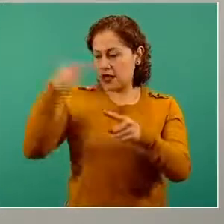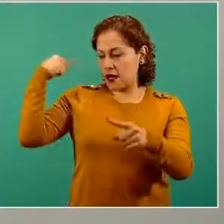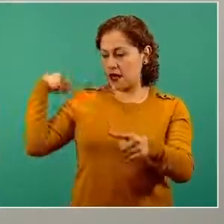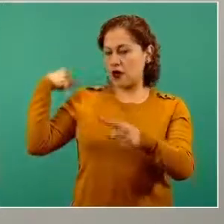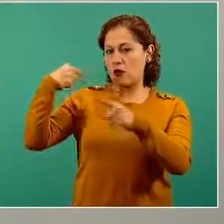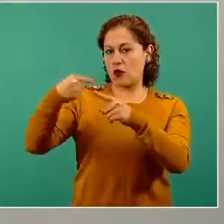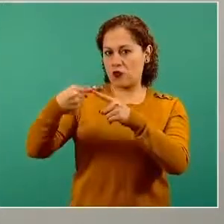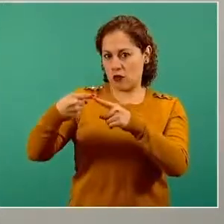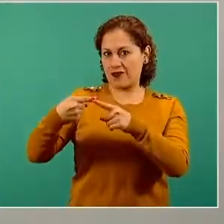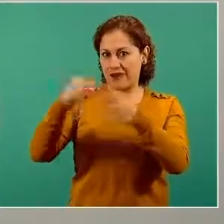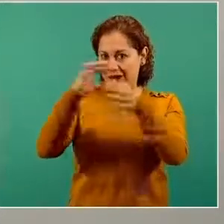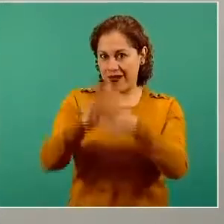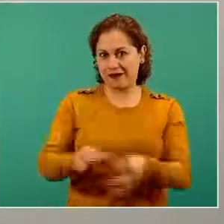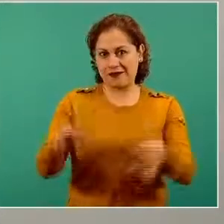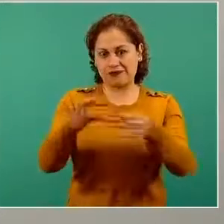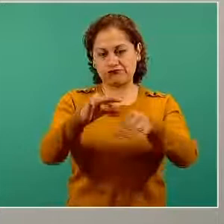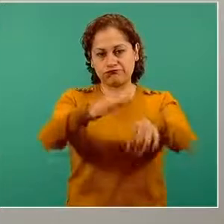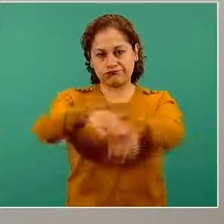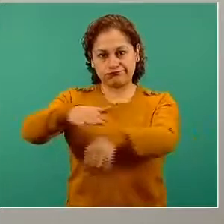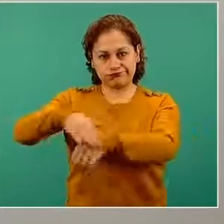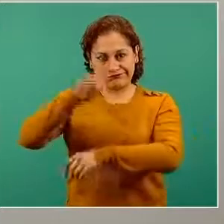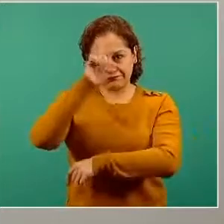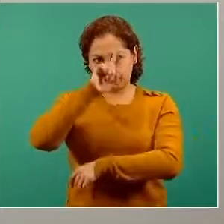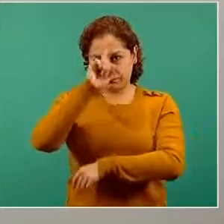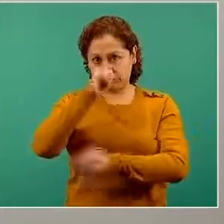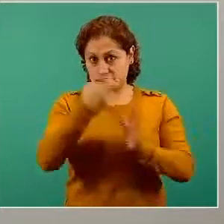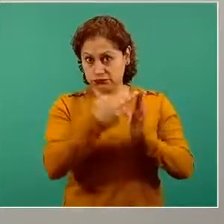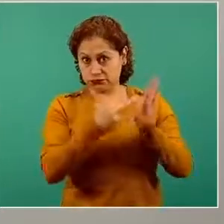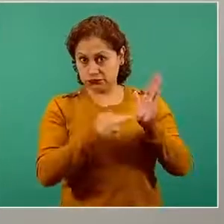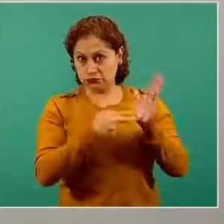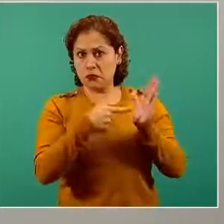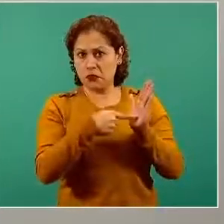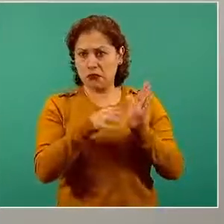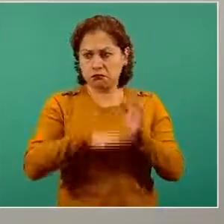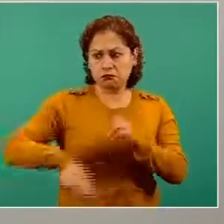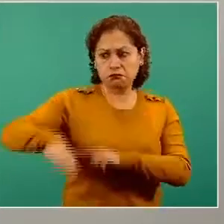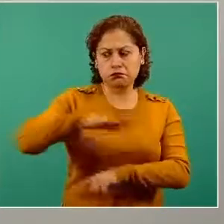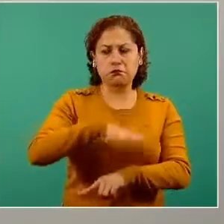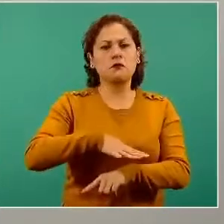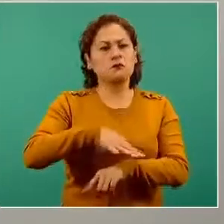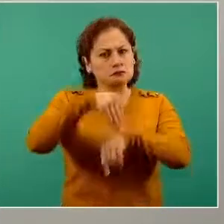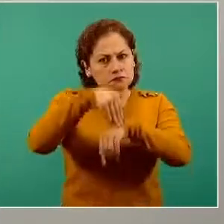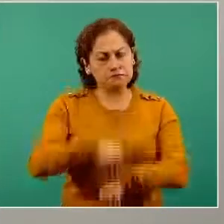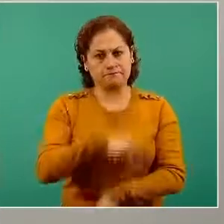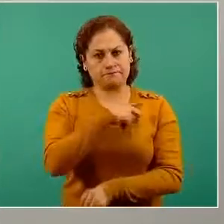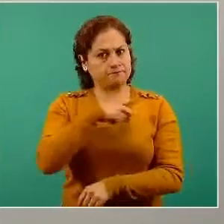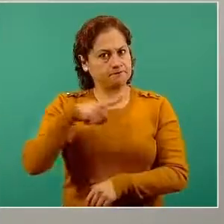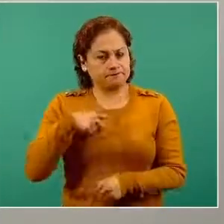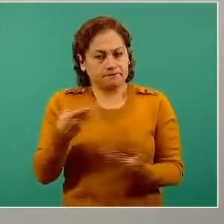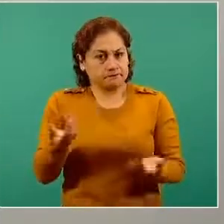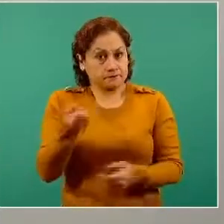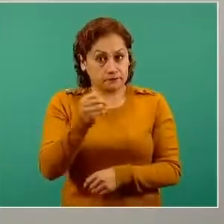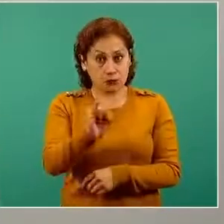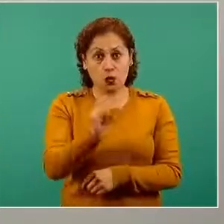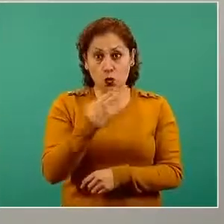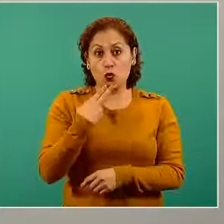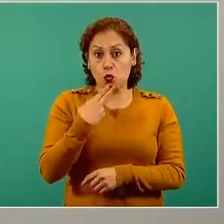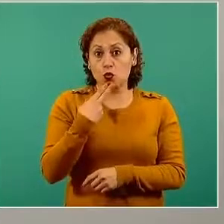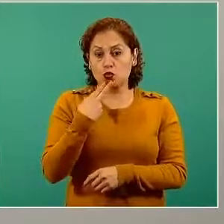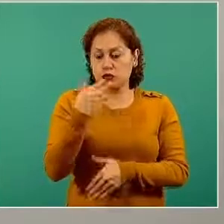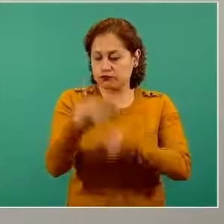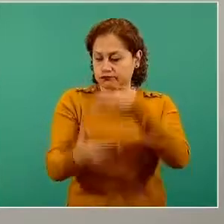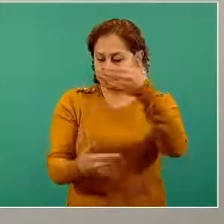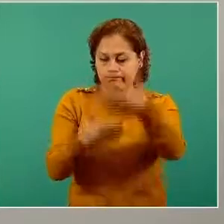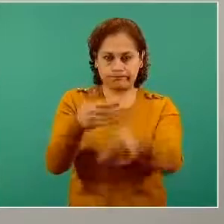el año pasado, pues como tales también funcionan y deben de seguirse implementando y por lo tanto son válidas